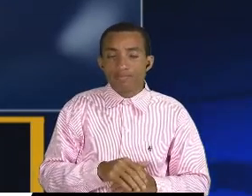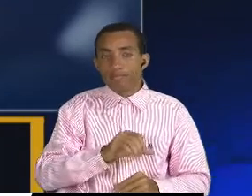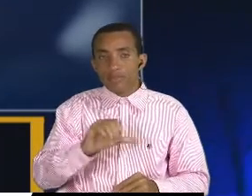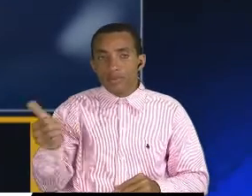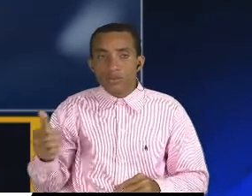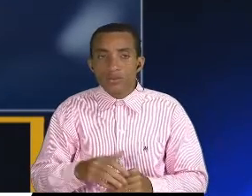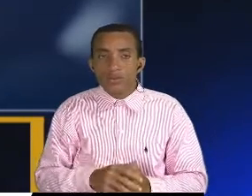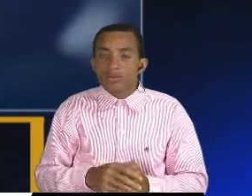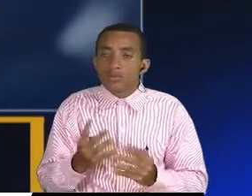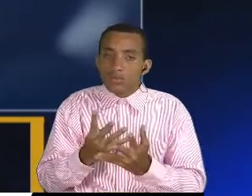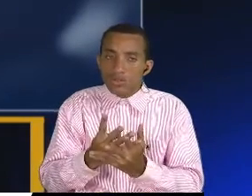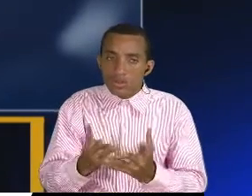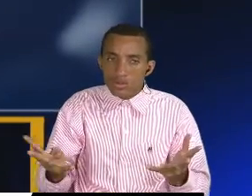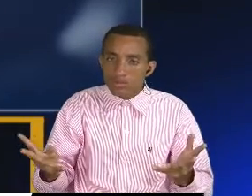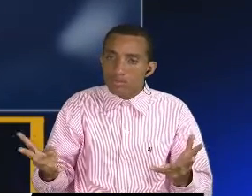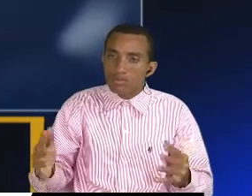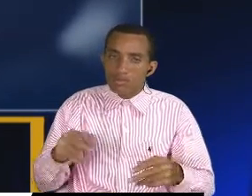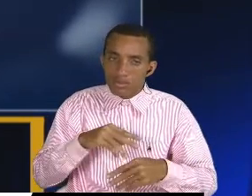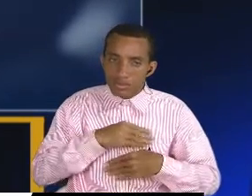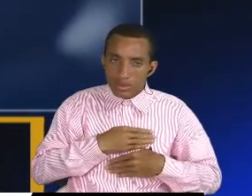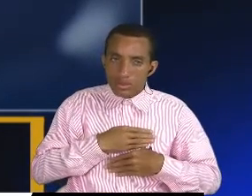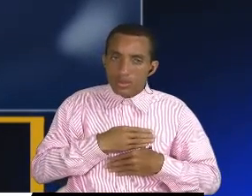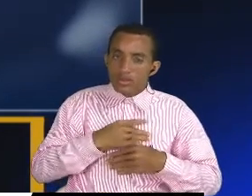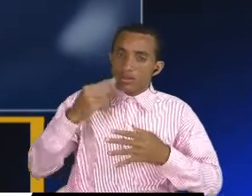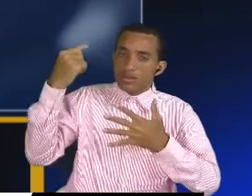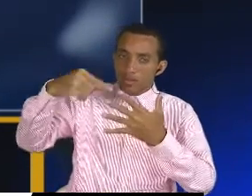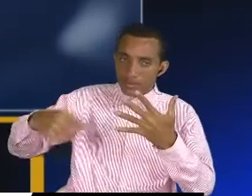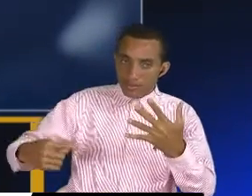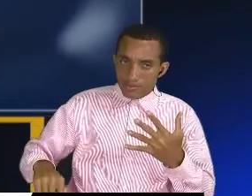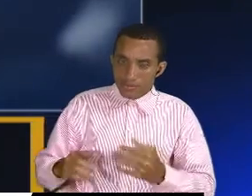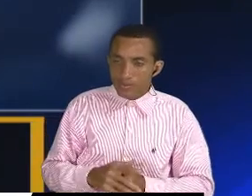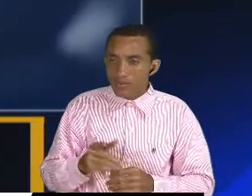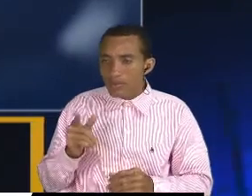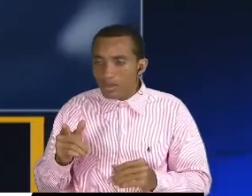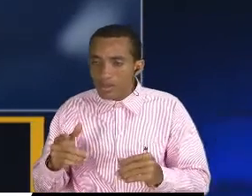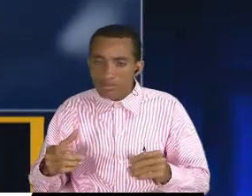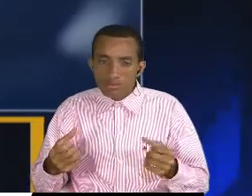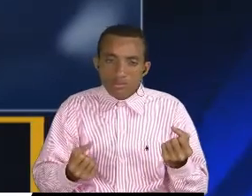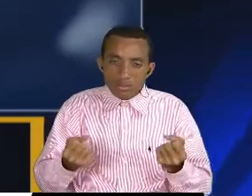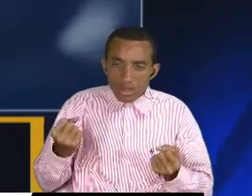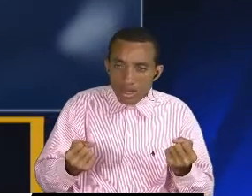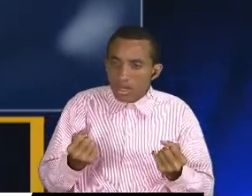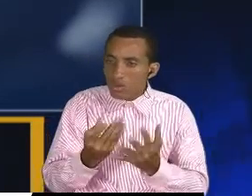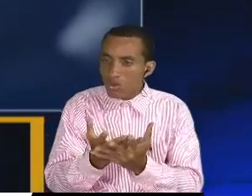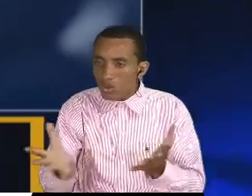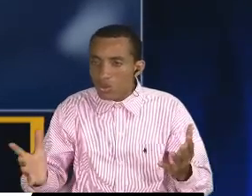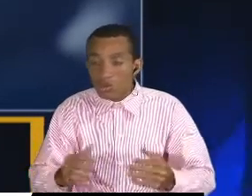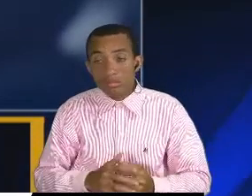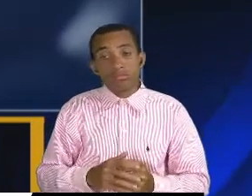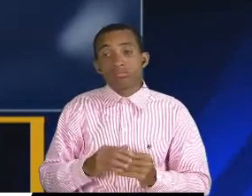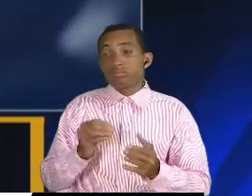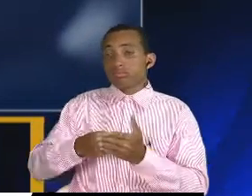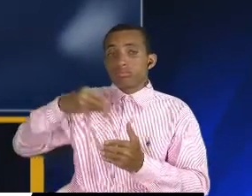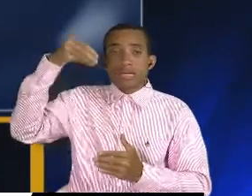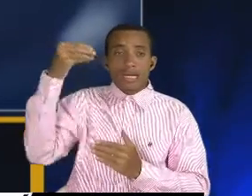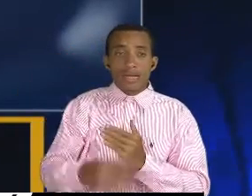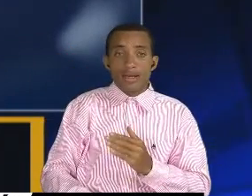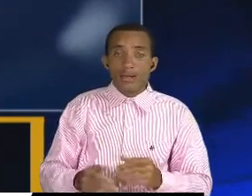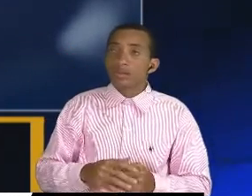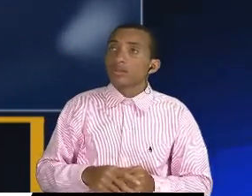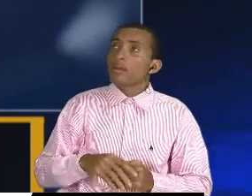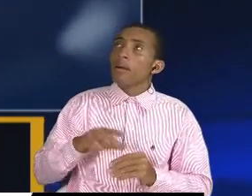o diferentes elementos para autopartes que pues, no son económicos porque casi todos son equipos